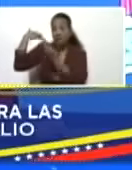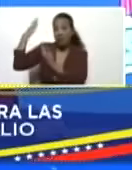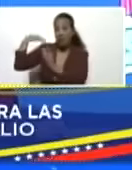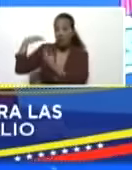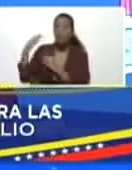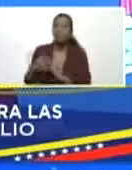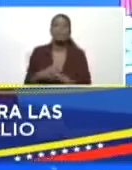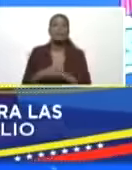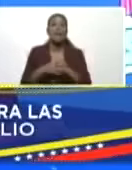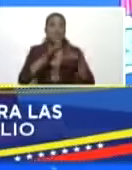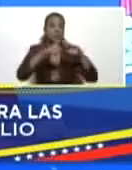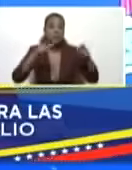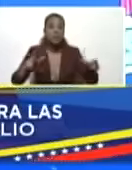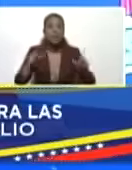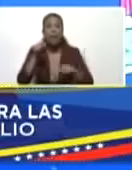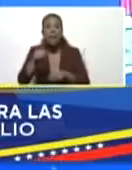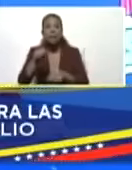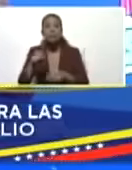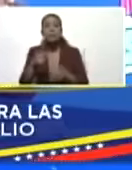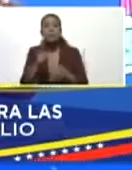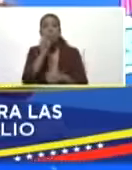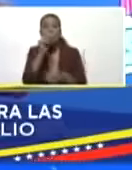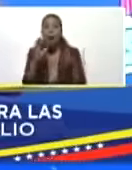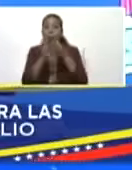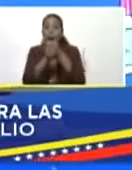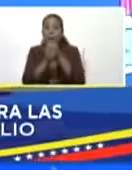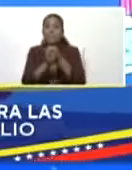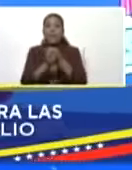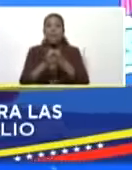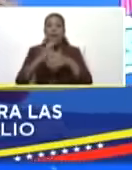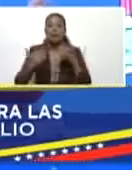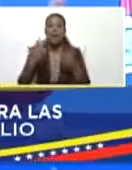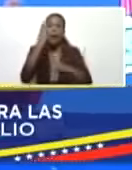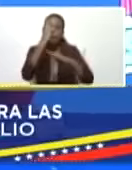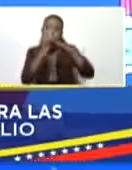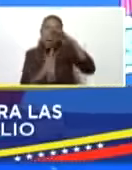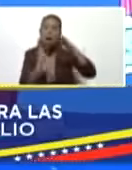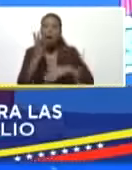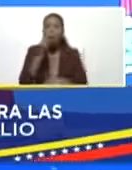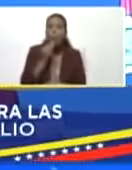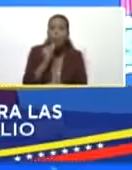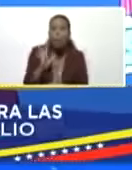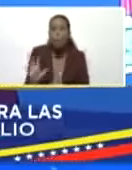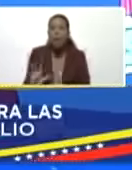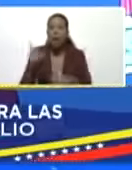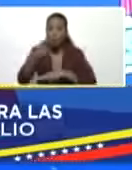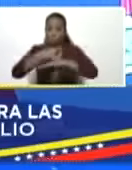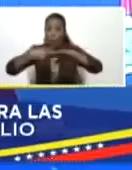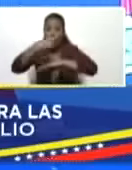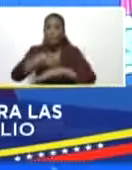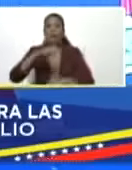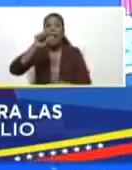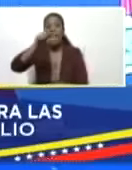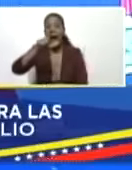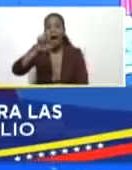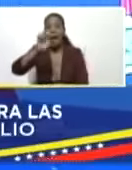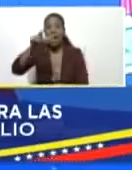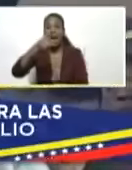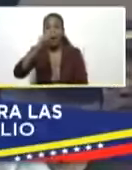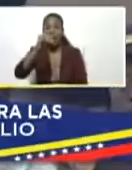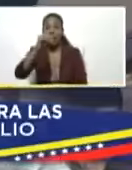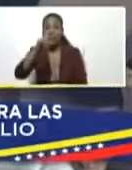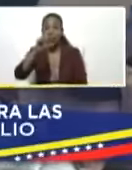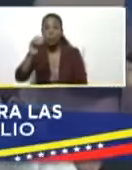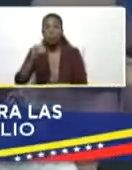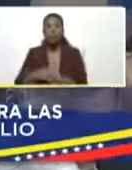En la Secretaría Ejecutiva va a estar un compañero de la generación intermedia joven, el gobernador Alejandro Terán.